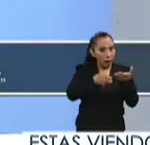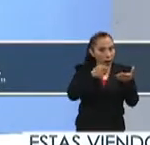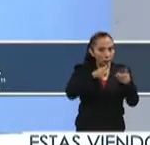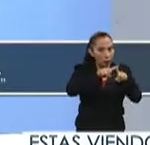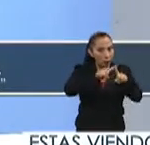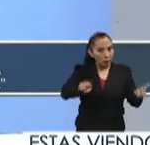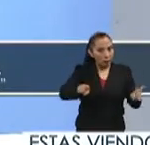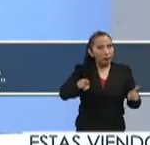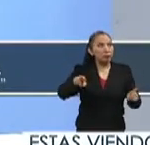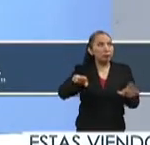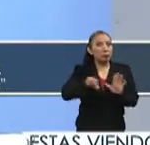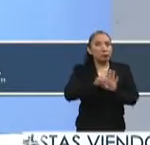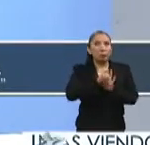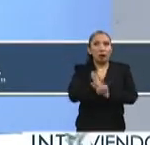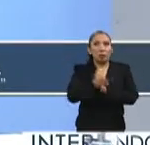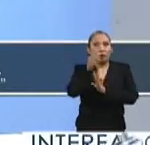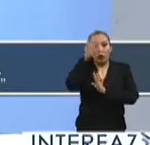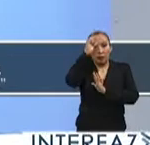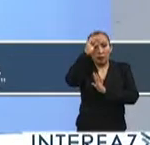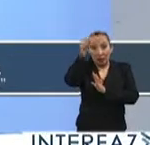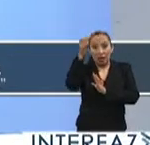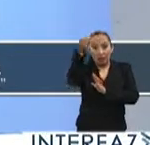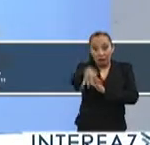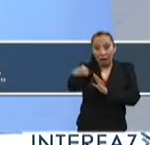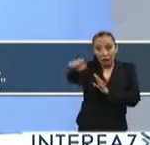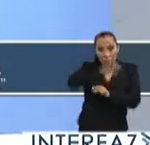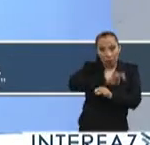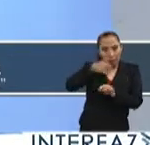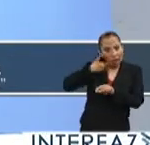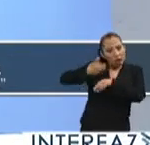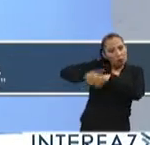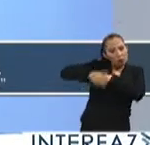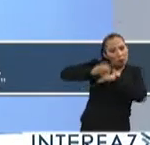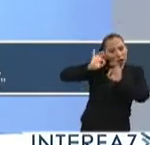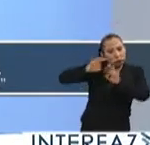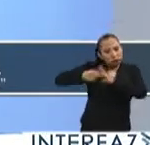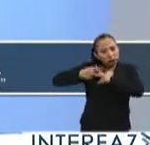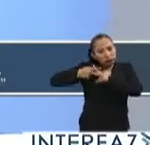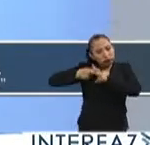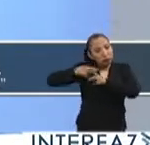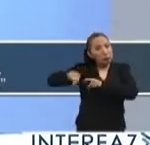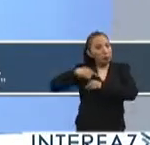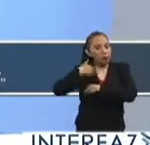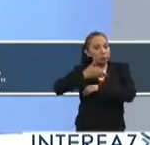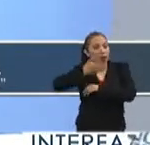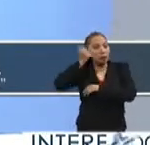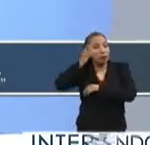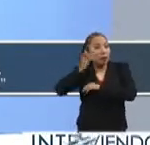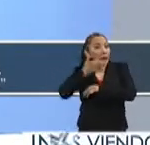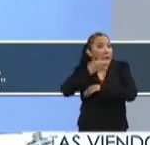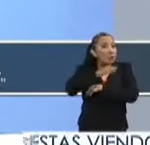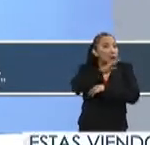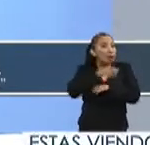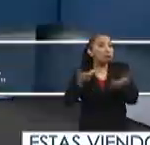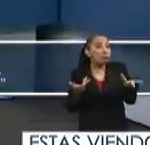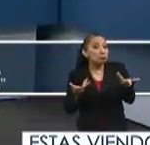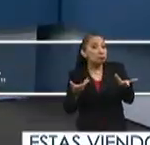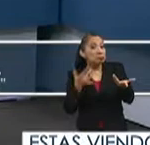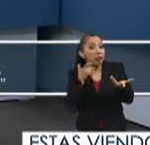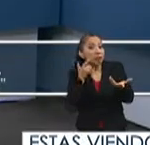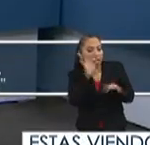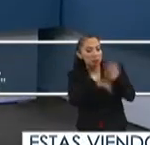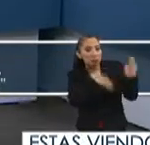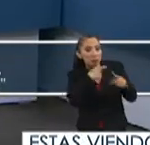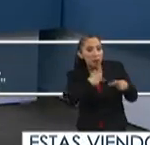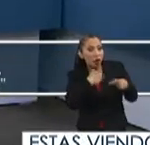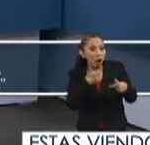a diferenciar, por ejemplo, de la inteligencia artificial? Ellos pueden hacer muy buena estadística y probabilidad, pero no saben si es bueno o malo tratar a un